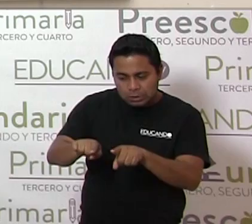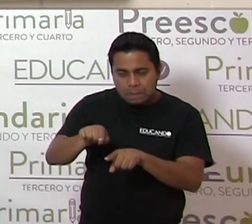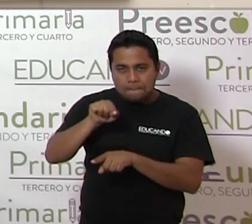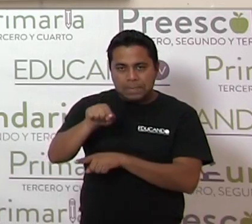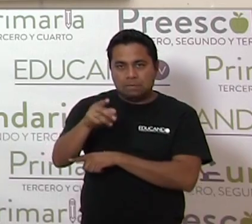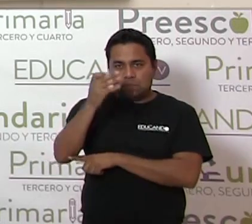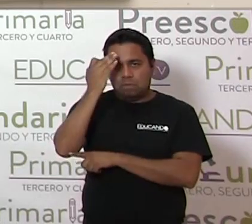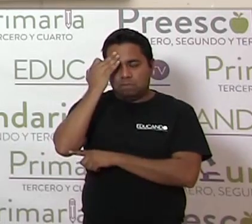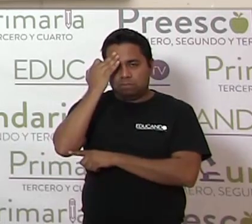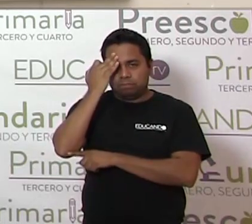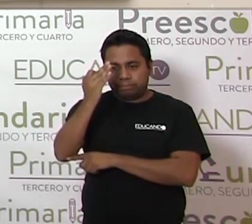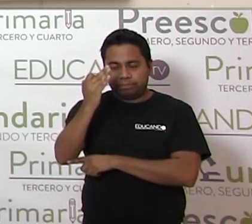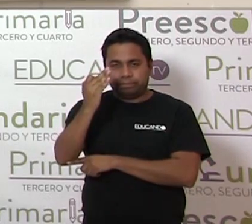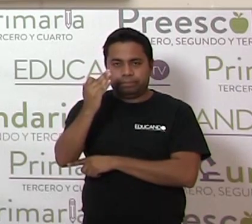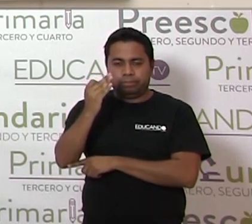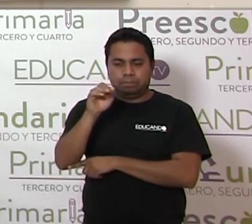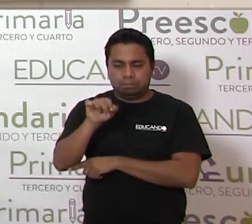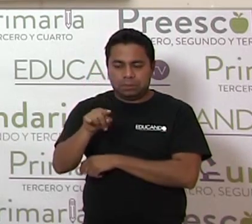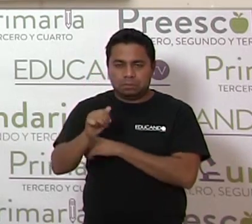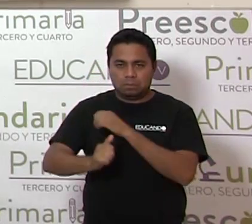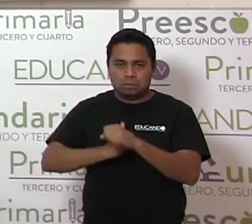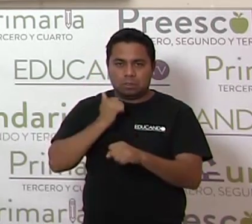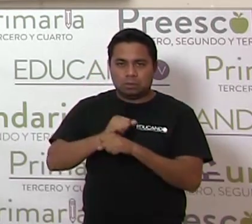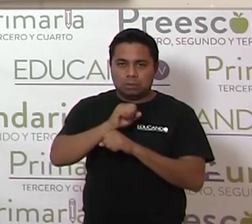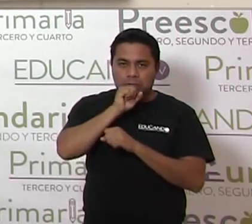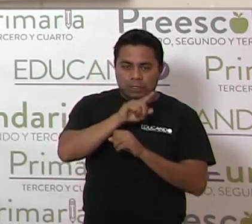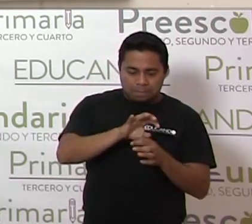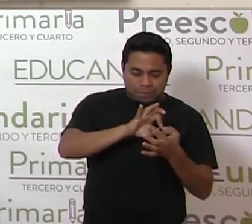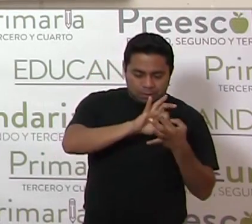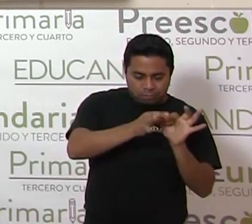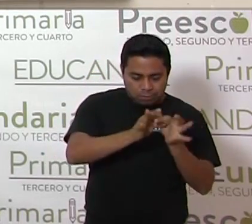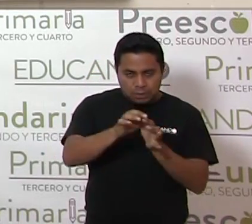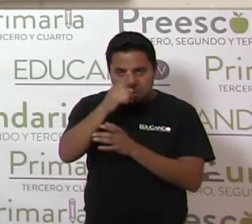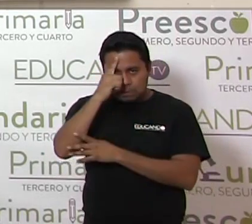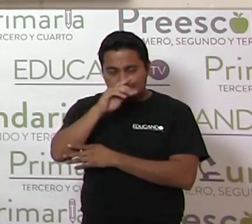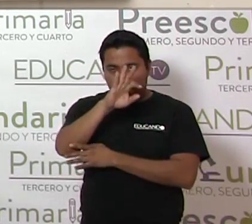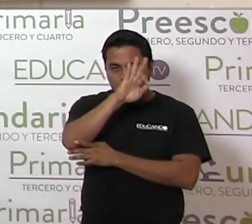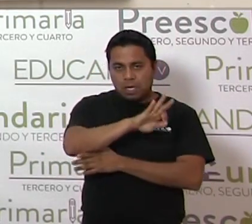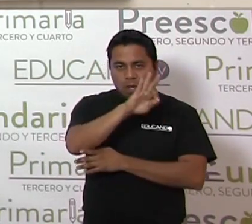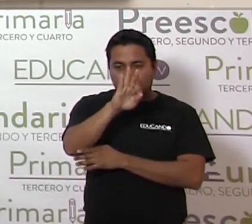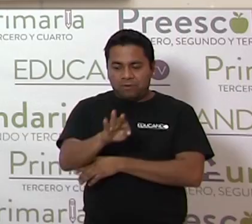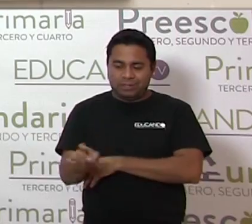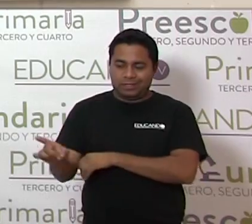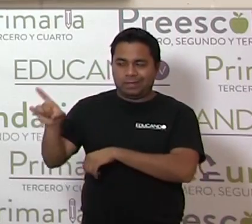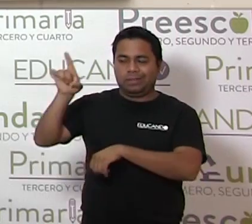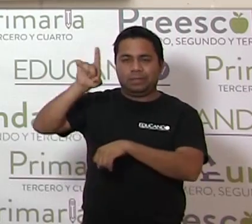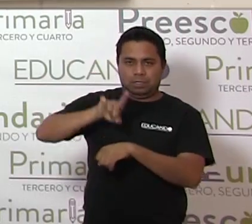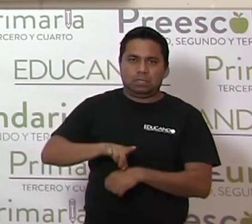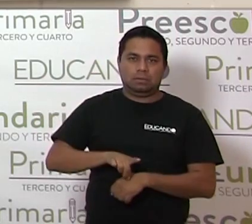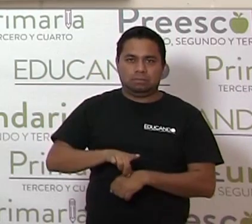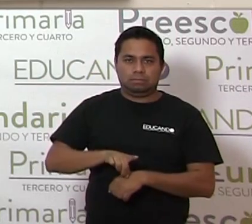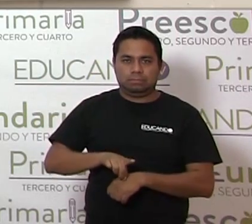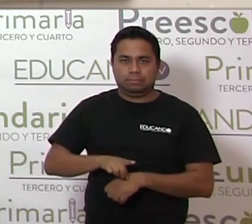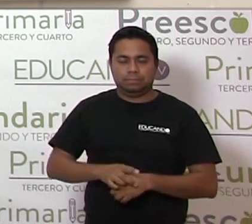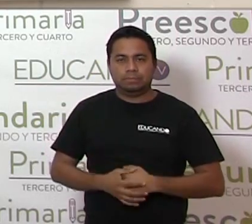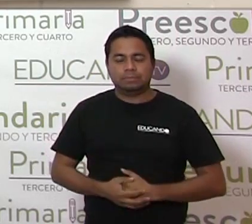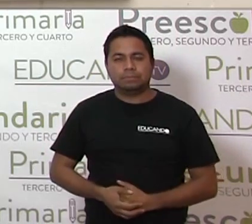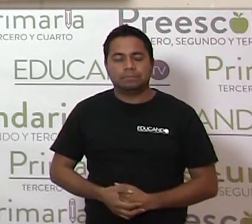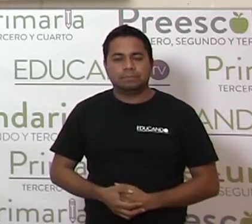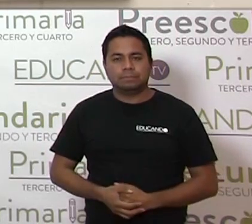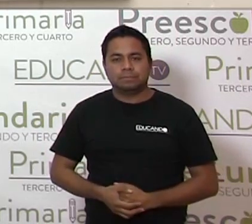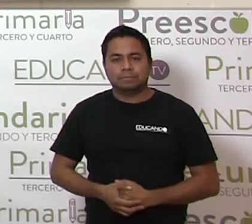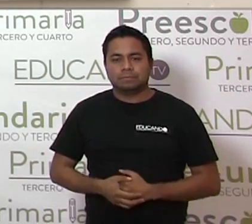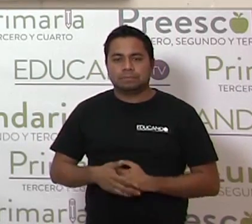año, son diacrónicos en fechas de días. ¿Bien? Es